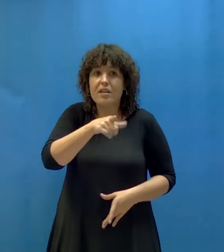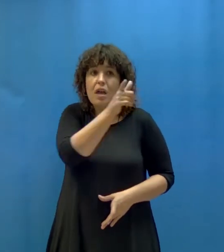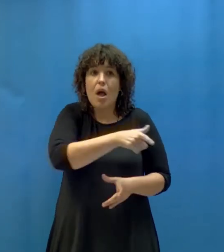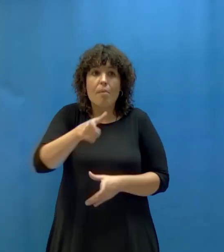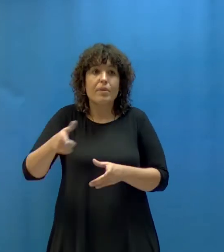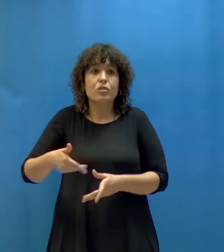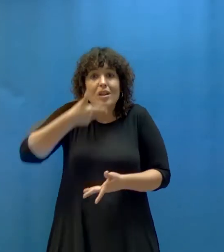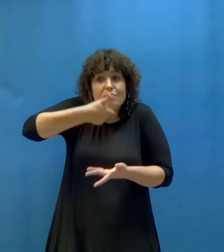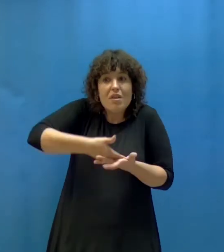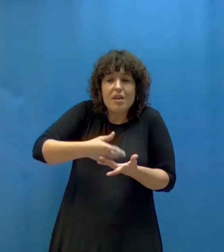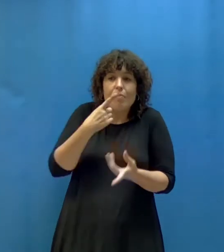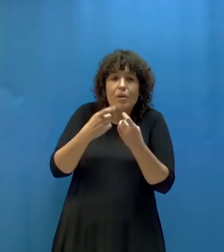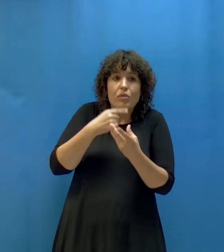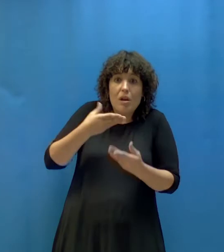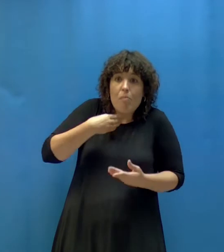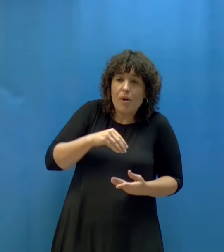una pregunta